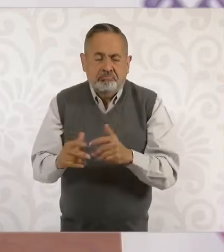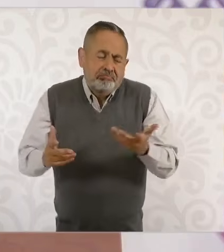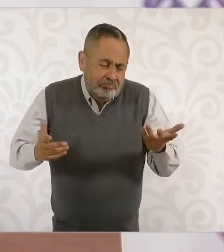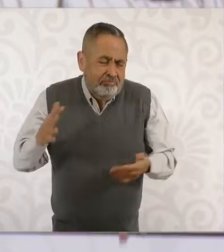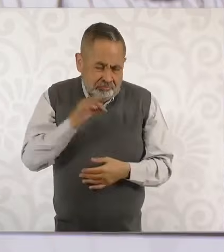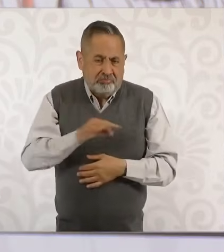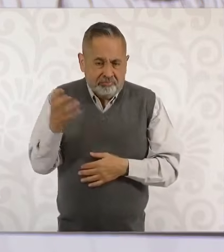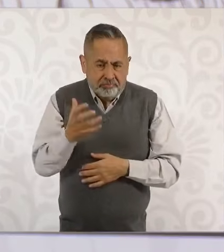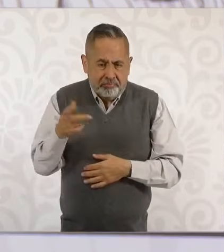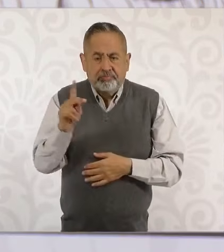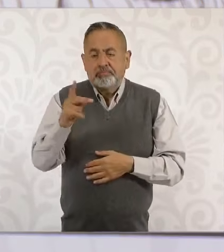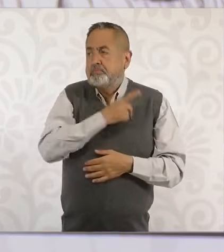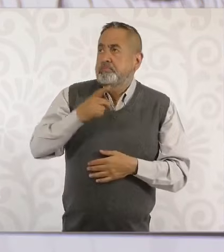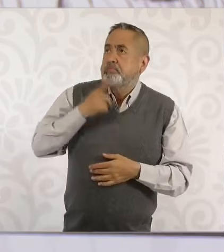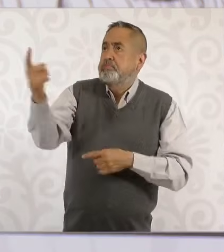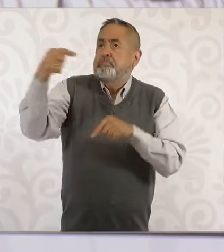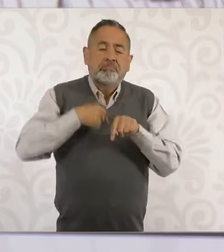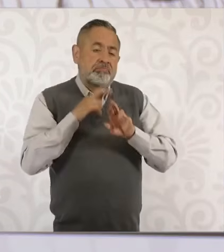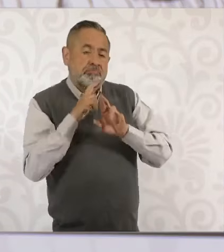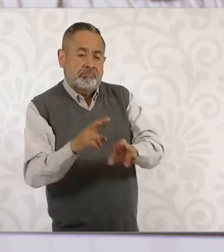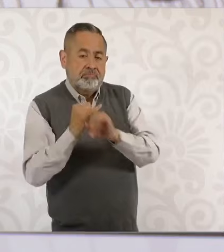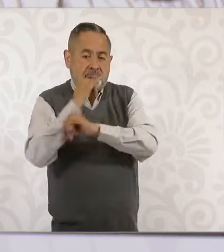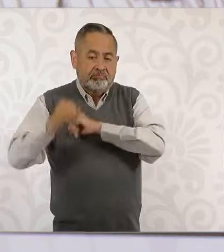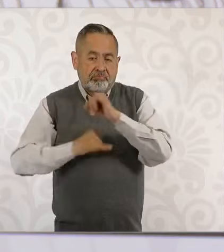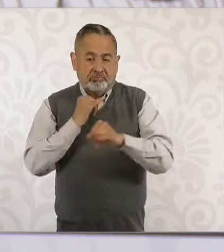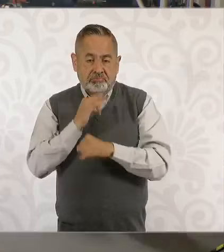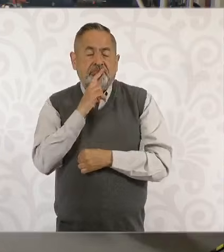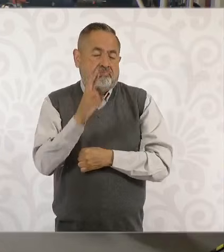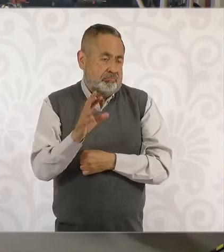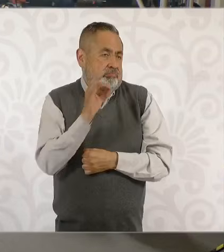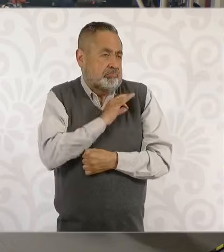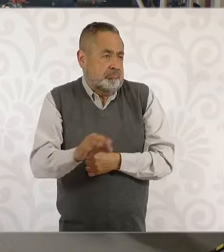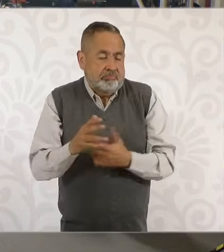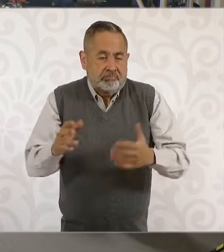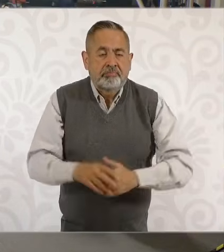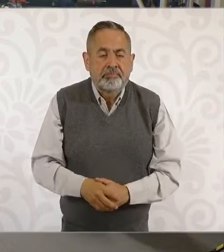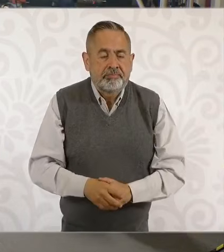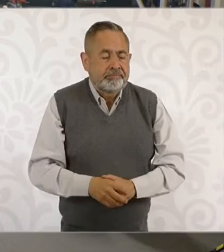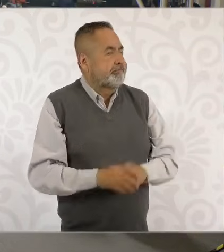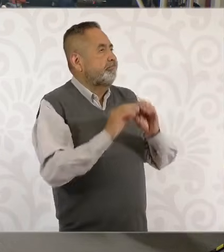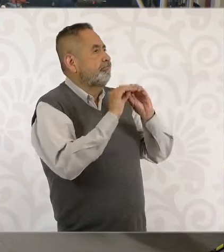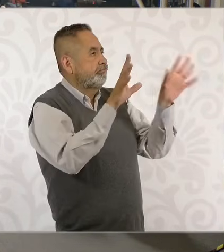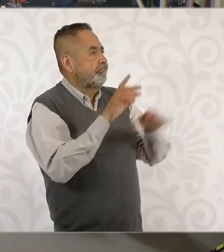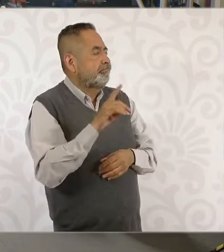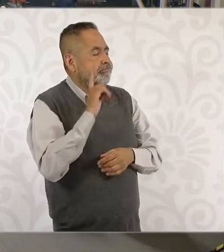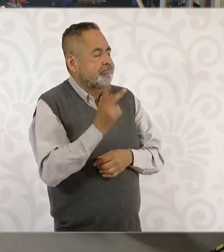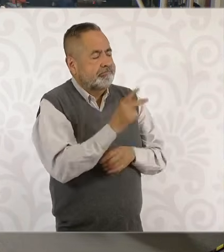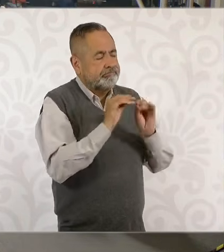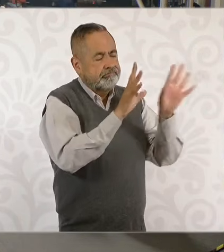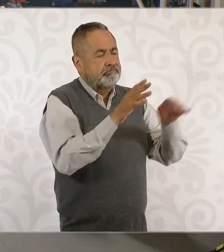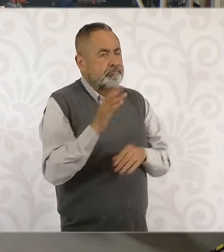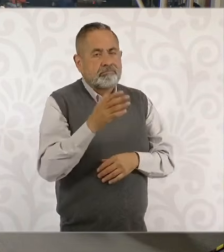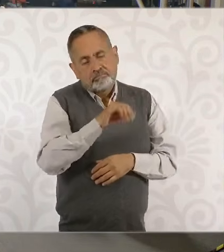hacerlo, pero tiene que haber una respuesta internacional. Claro, Presidenta. En otro tema, en días pasados,